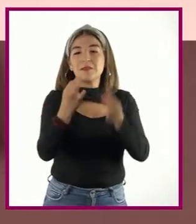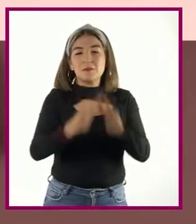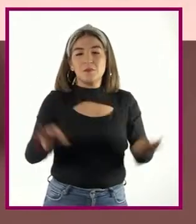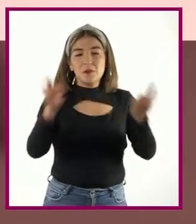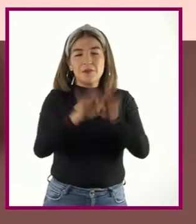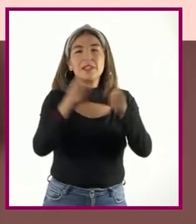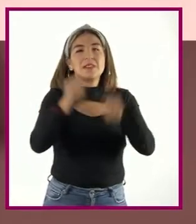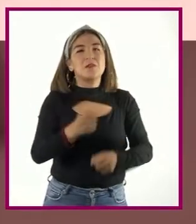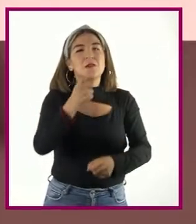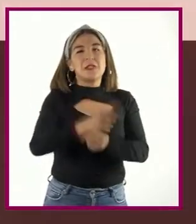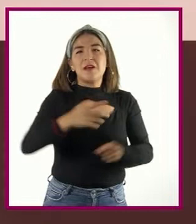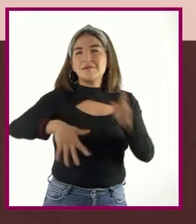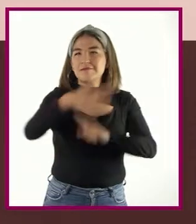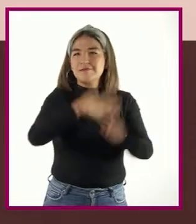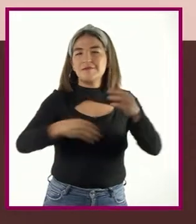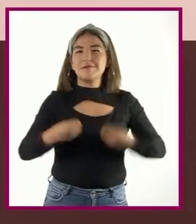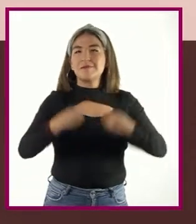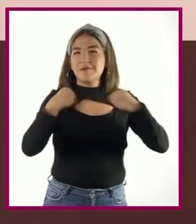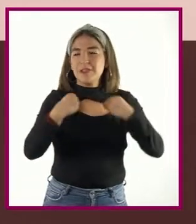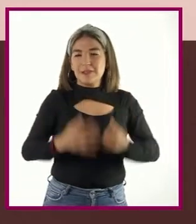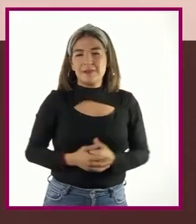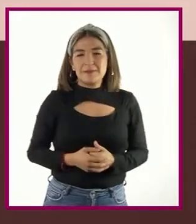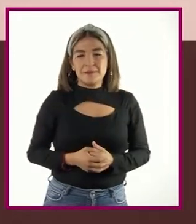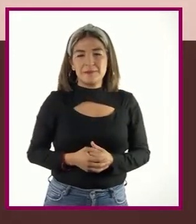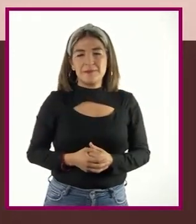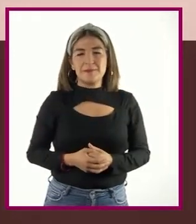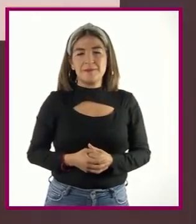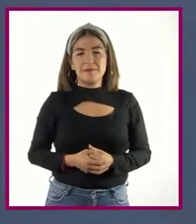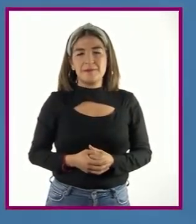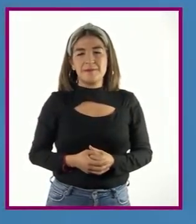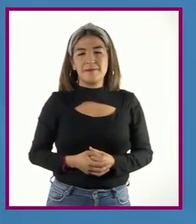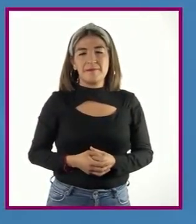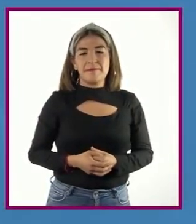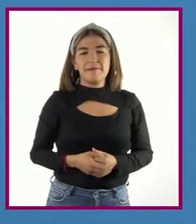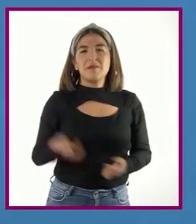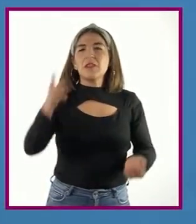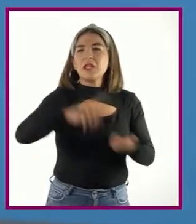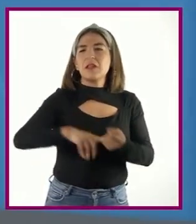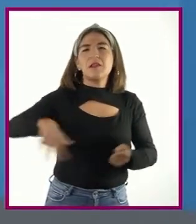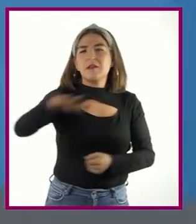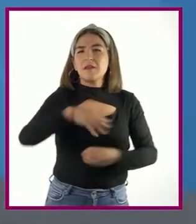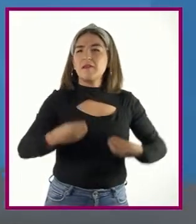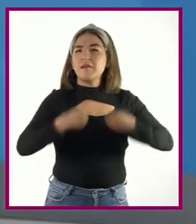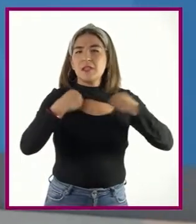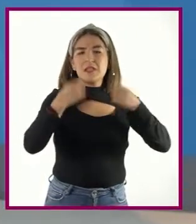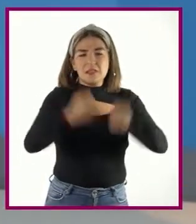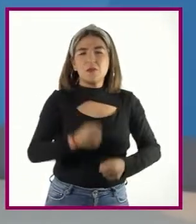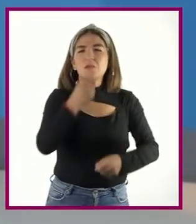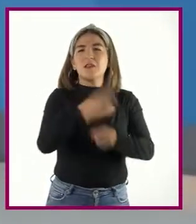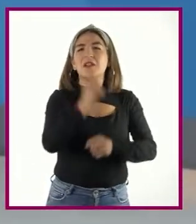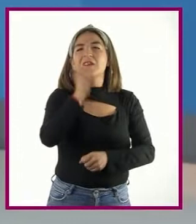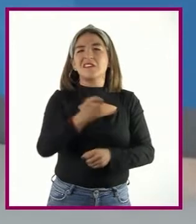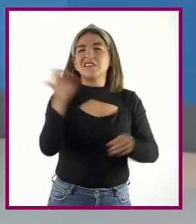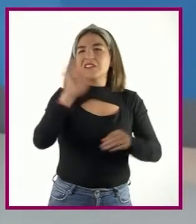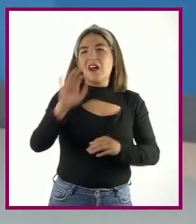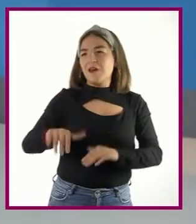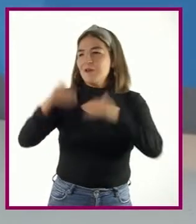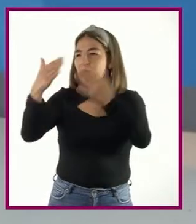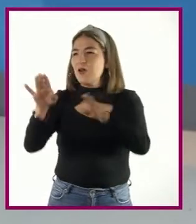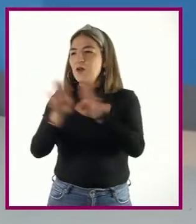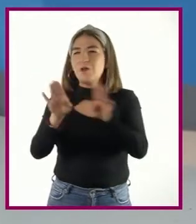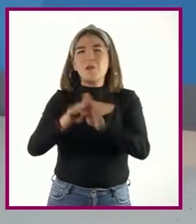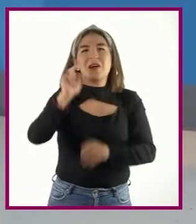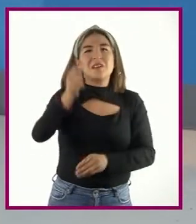seguridad de nuestras vidas? La seguridad de nuestras vidas implica protección contra amenazas externas, tener